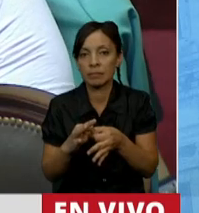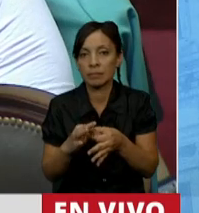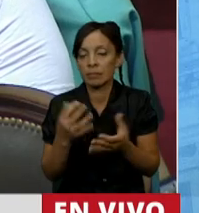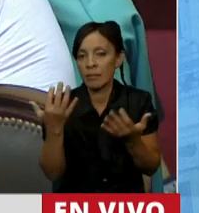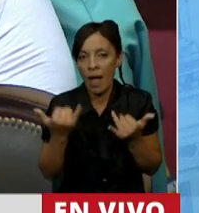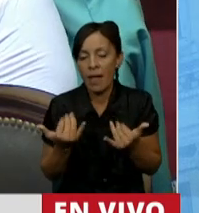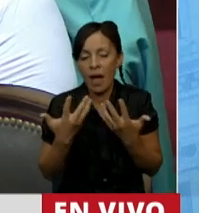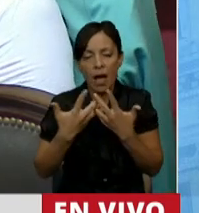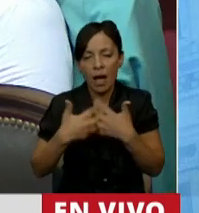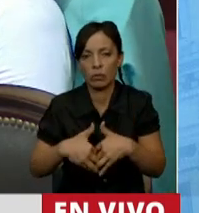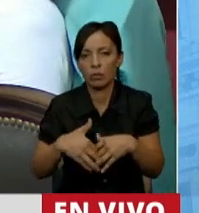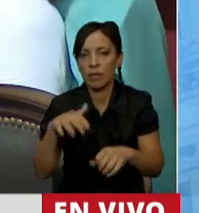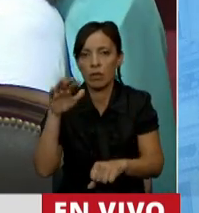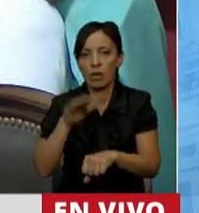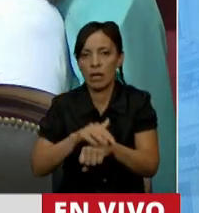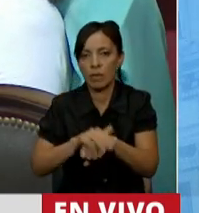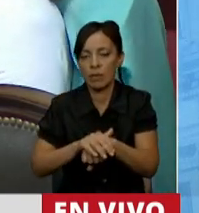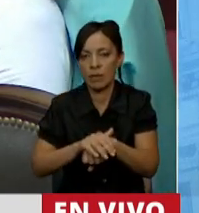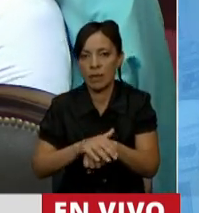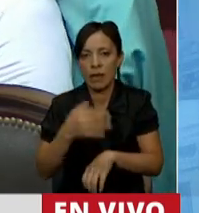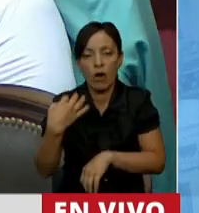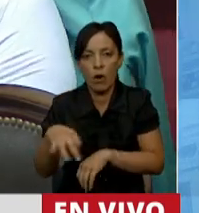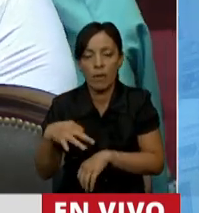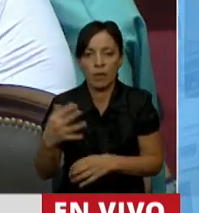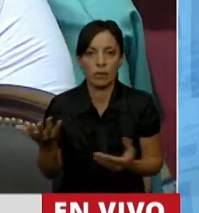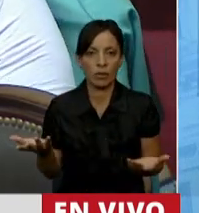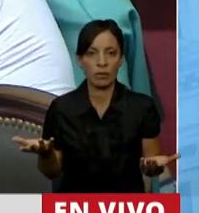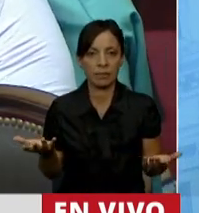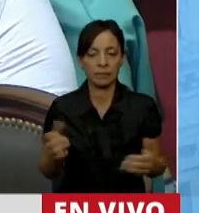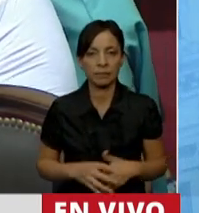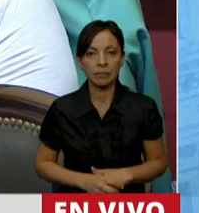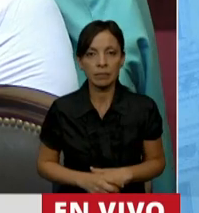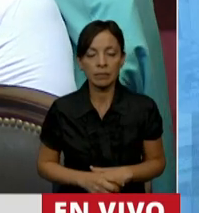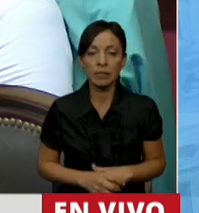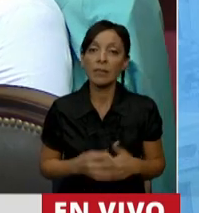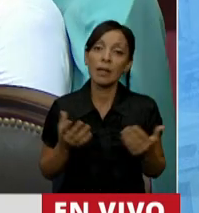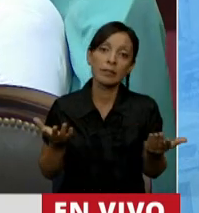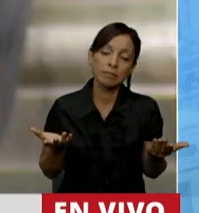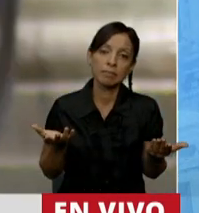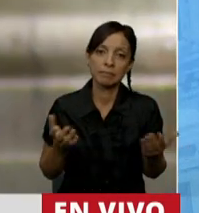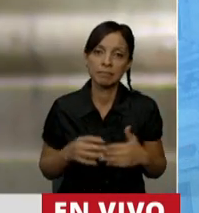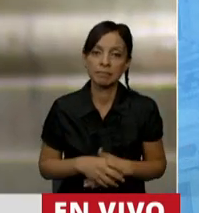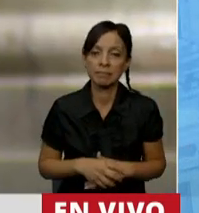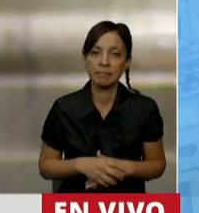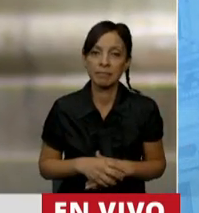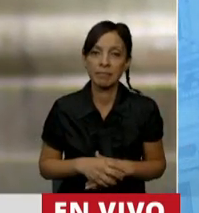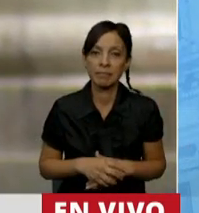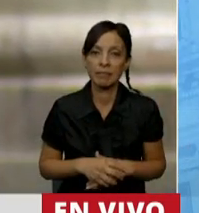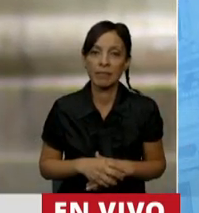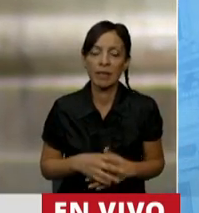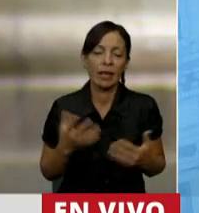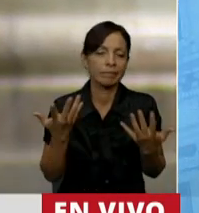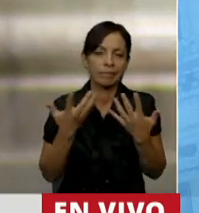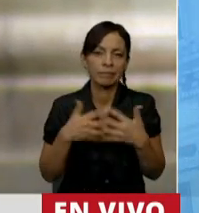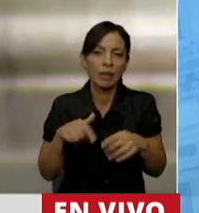ejercicio responsable y el cumplimiento de los deberes. Por eso, señor presidente, claramente